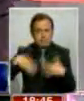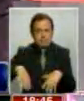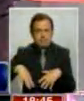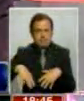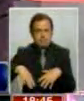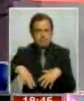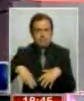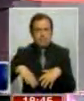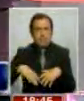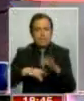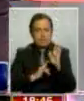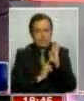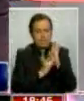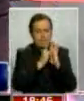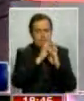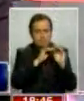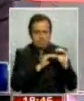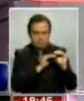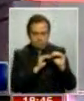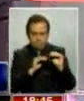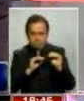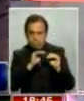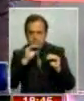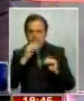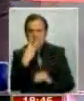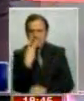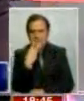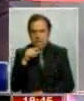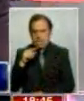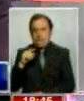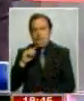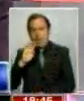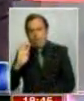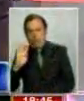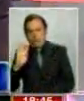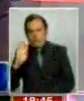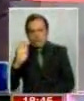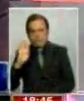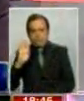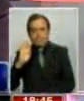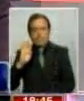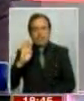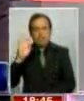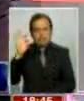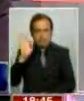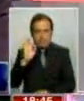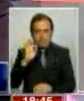nuevo rango de crecimiento para la economía que va entre 3 y 4, consejo a la baja.